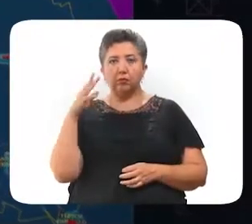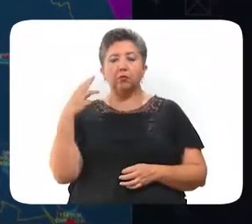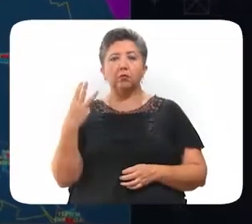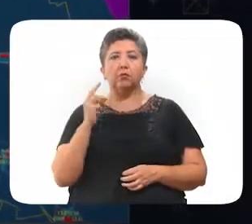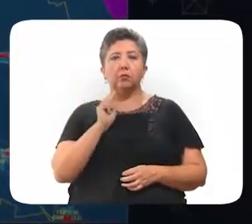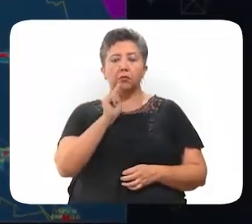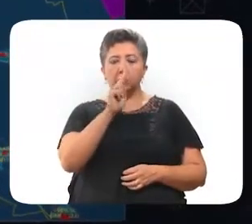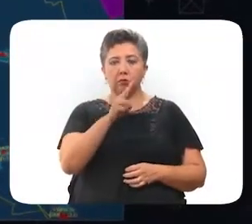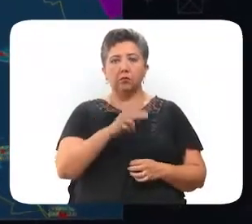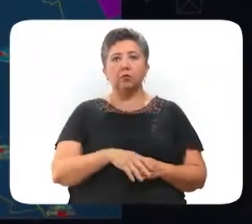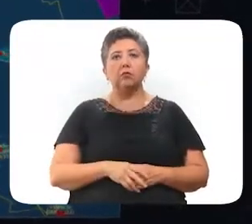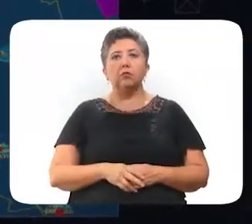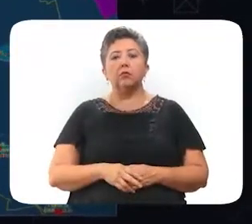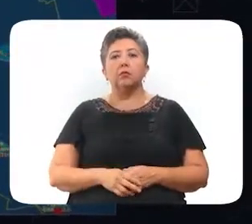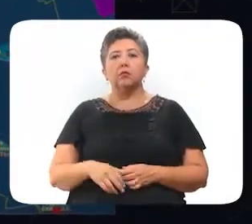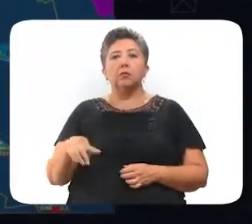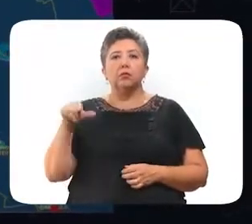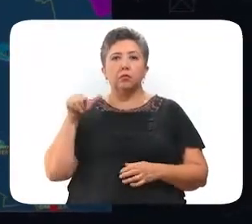17.643 en la zona norte,